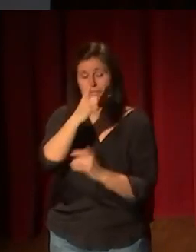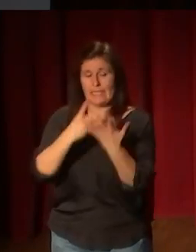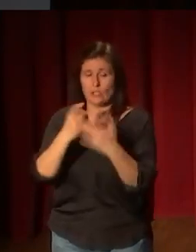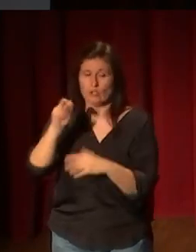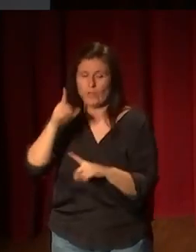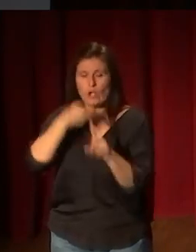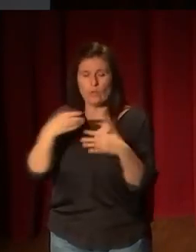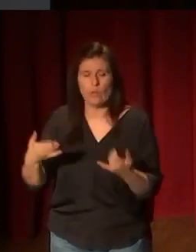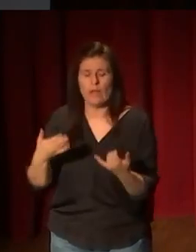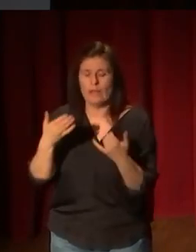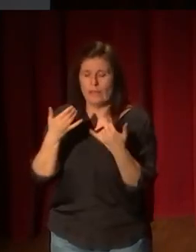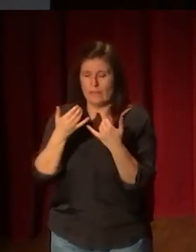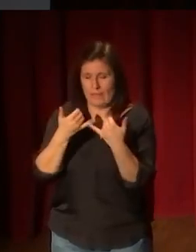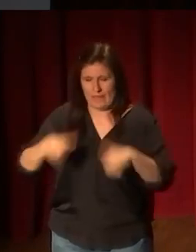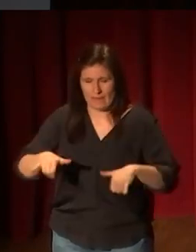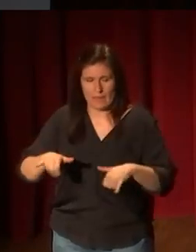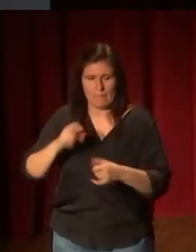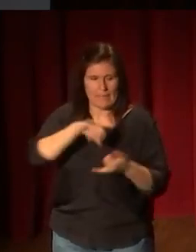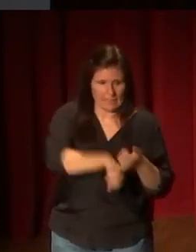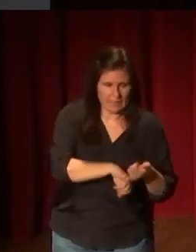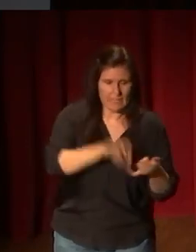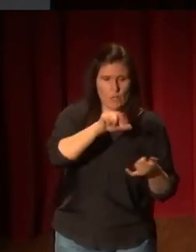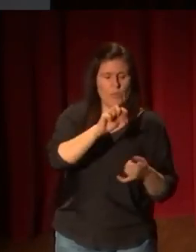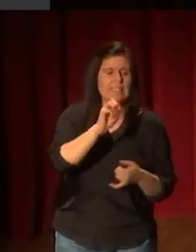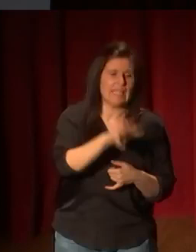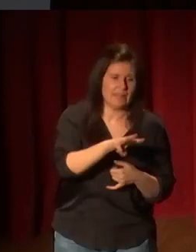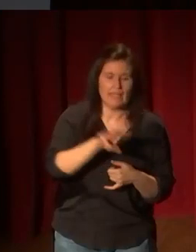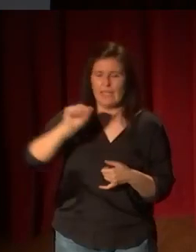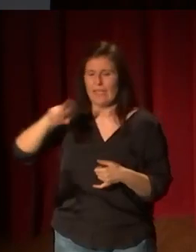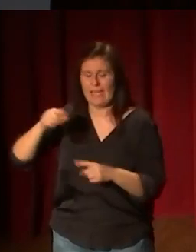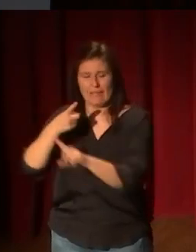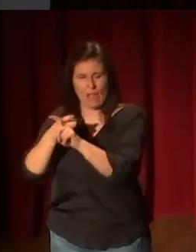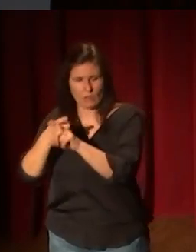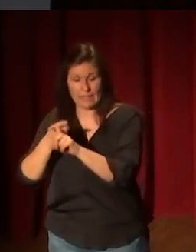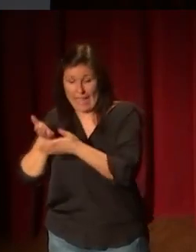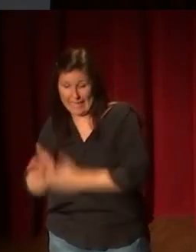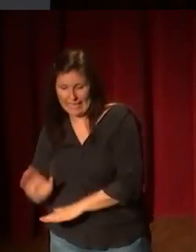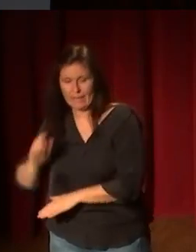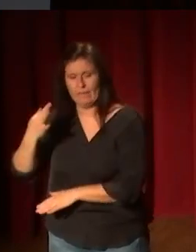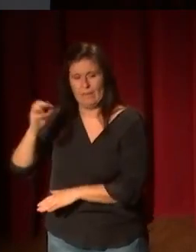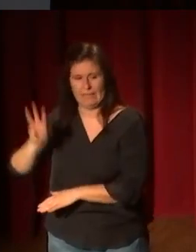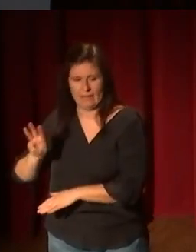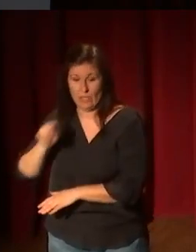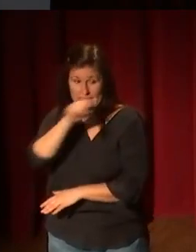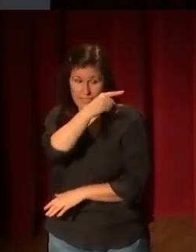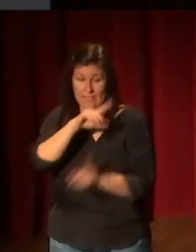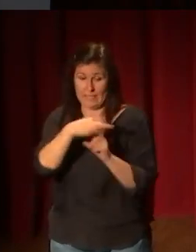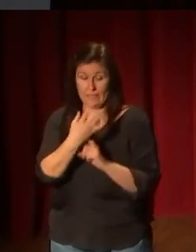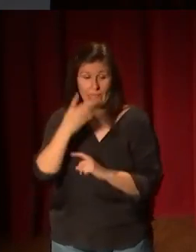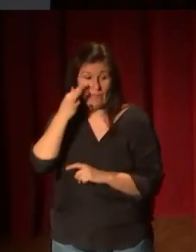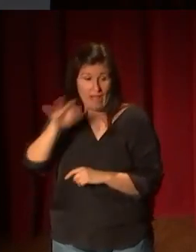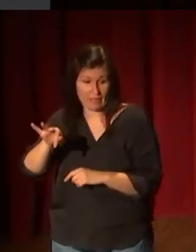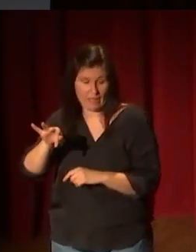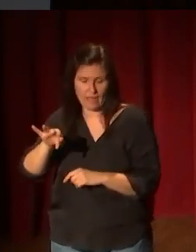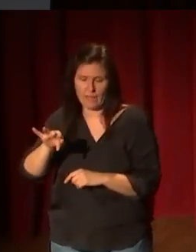celebrar el matrimonio entre luis 13 y ana de austria hija de felipe tercero en el caso de francia más que las